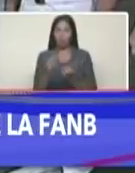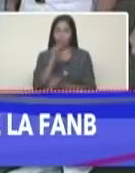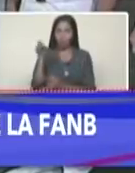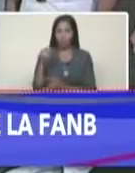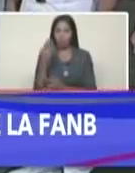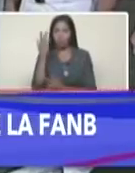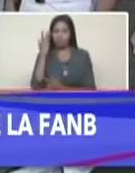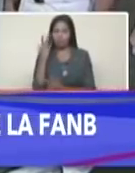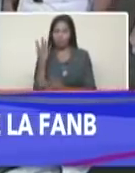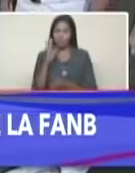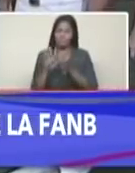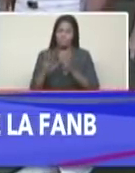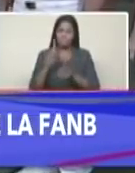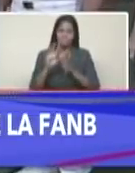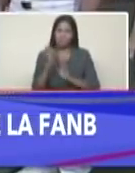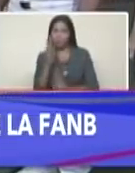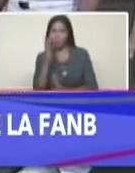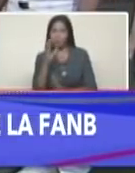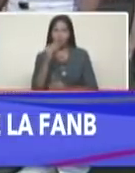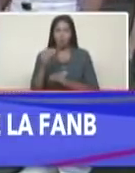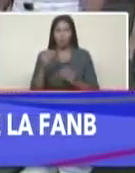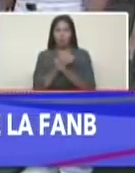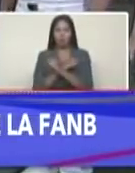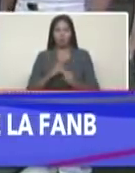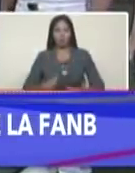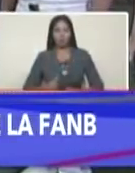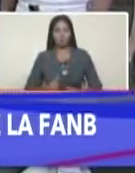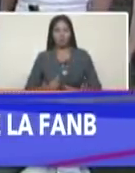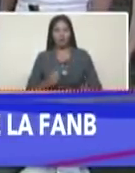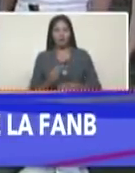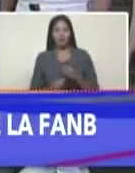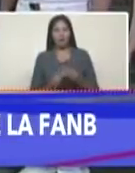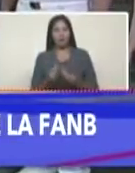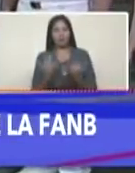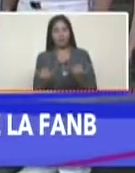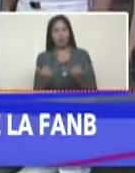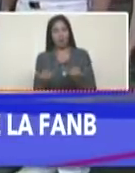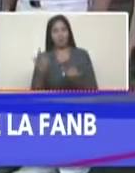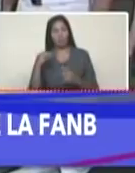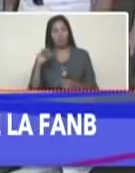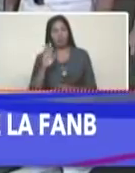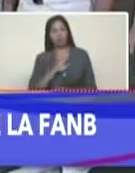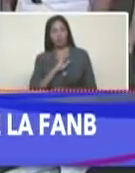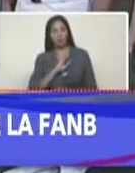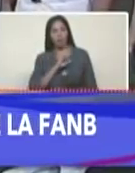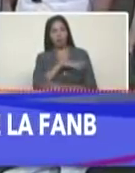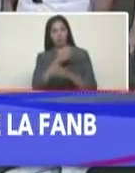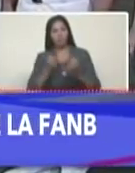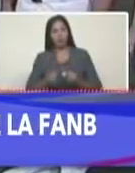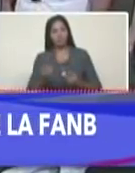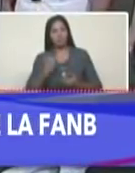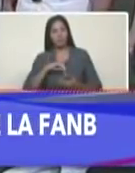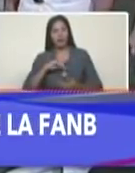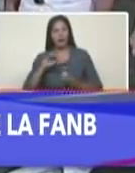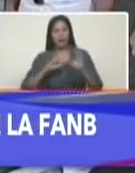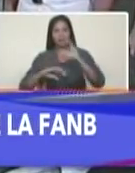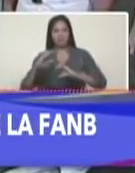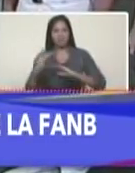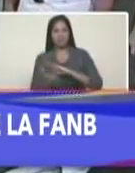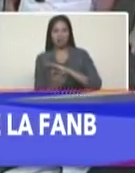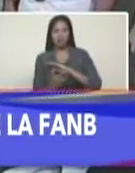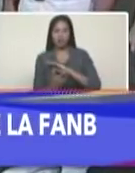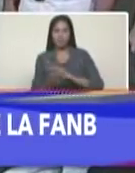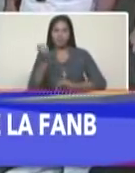ustedes sabrán cómo la Fuerza Armada Nacional Bolivariana tiene un poder en la ciencia y tecnología para